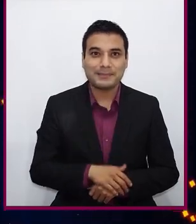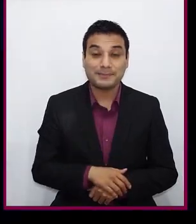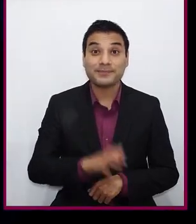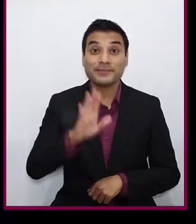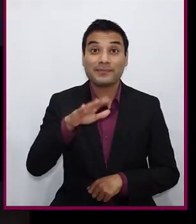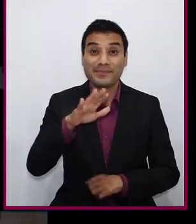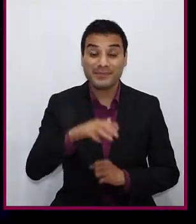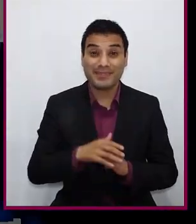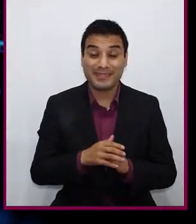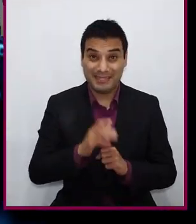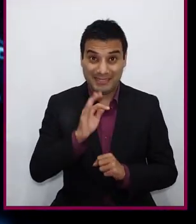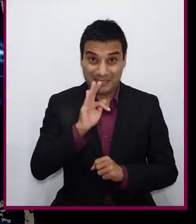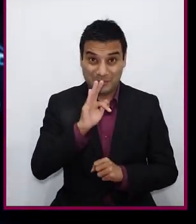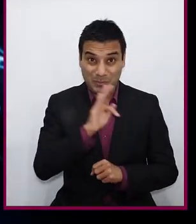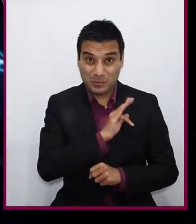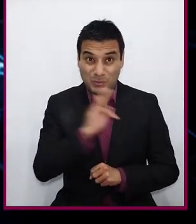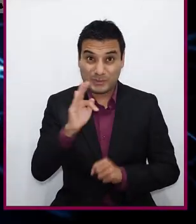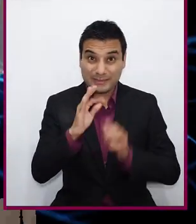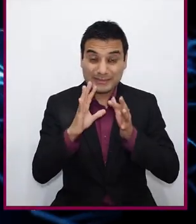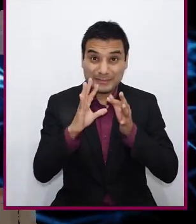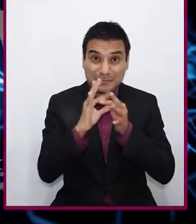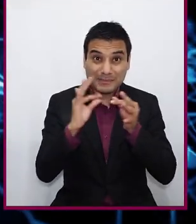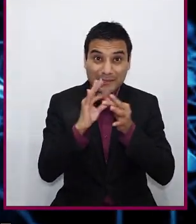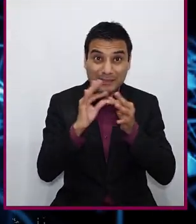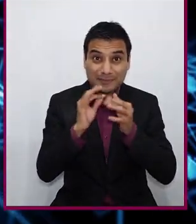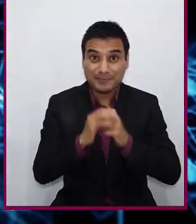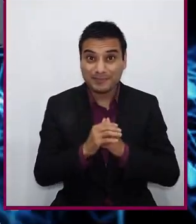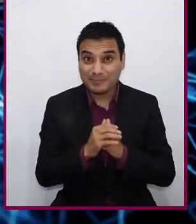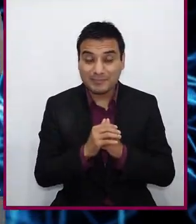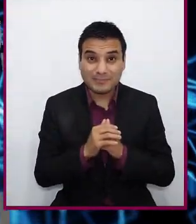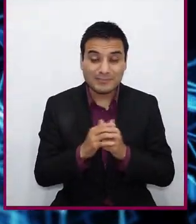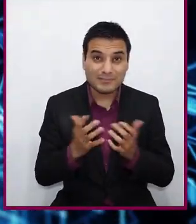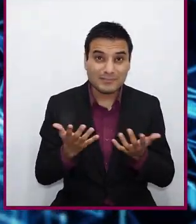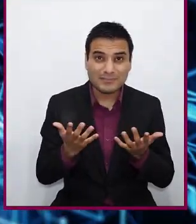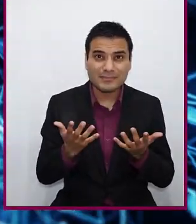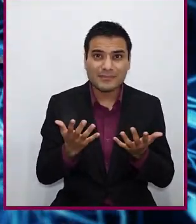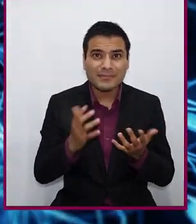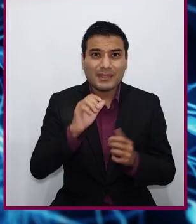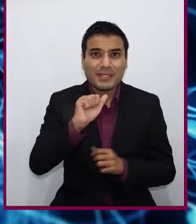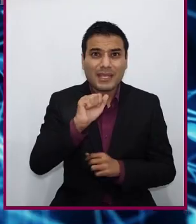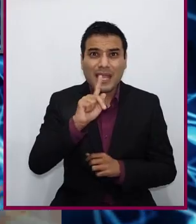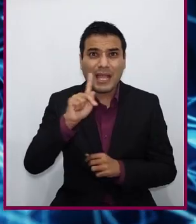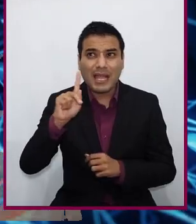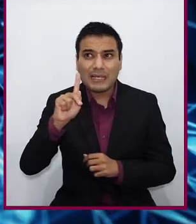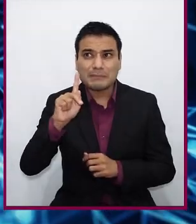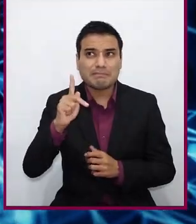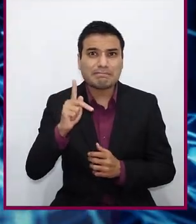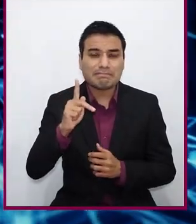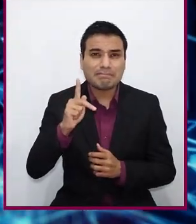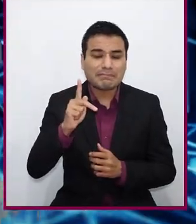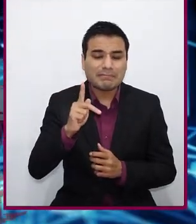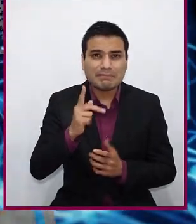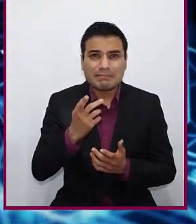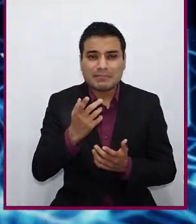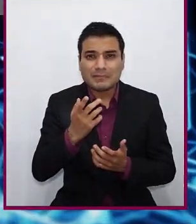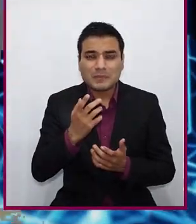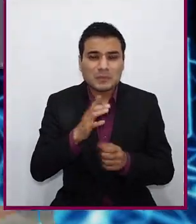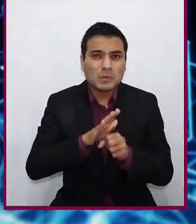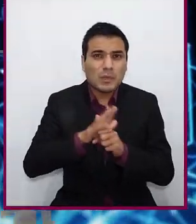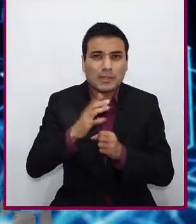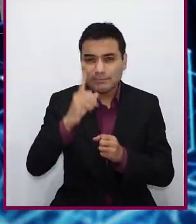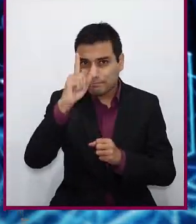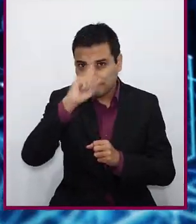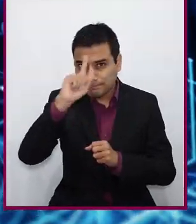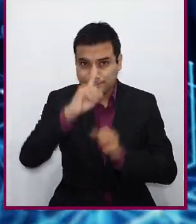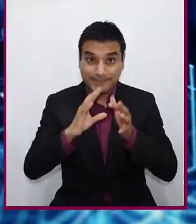de hecho ya que andas por acá nos puedes enseñar a usar alguna app o sitio que nos ayude a aprender a programar a ver si logramos